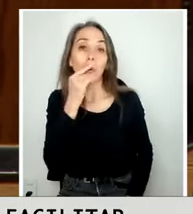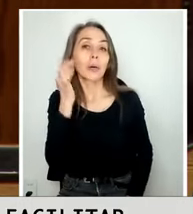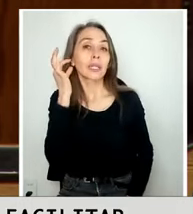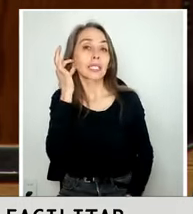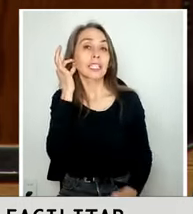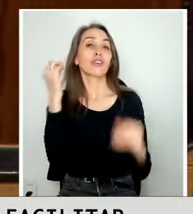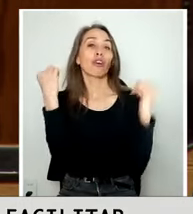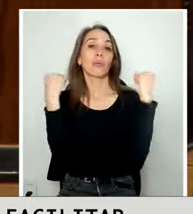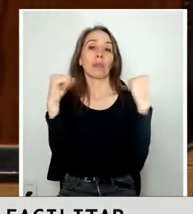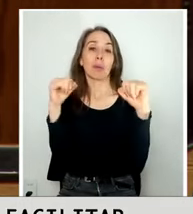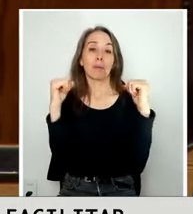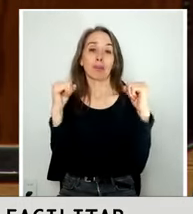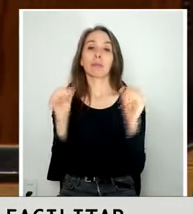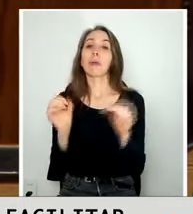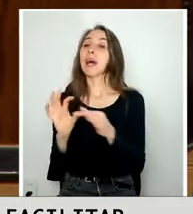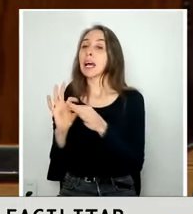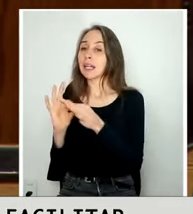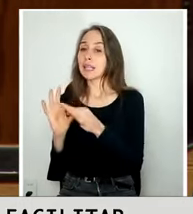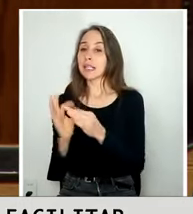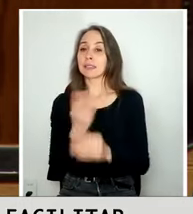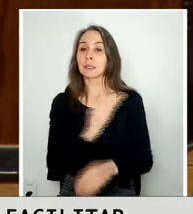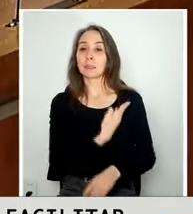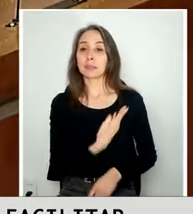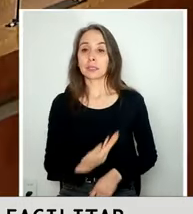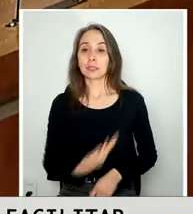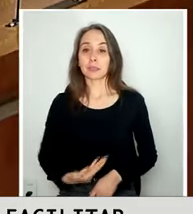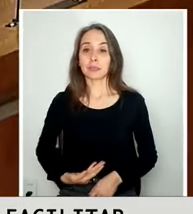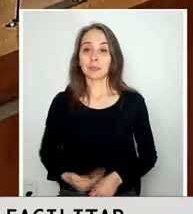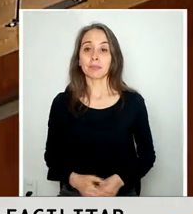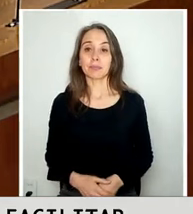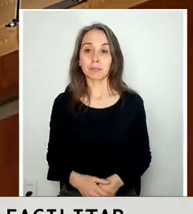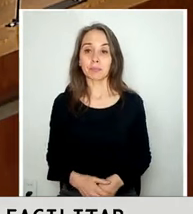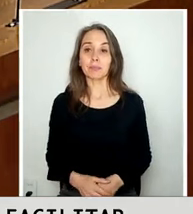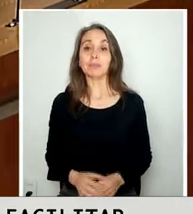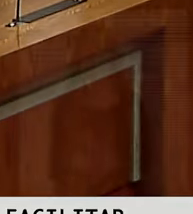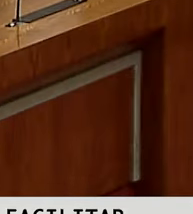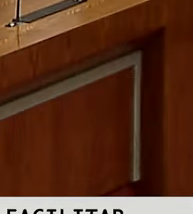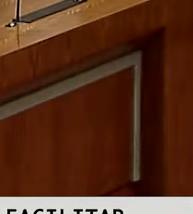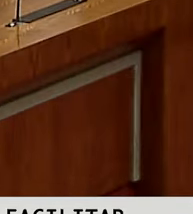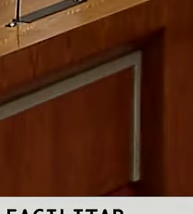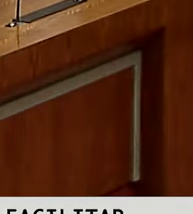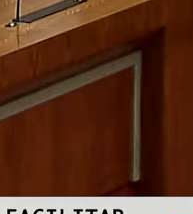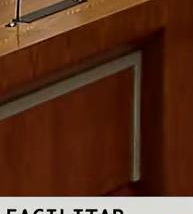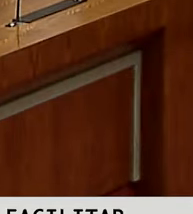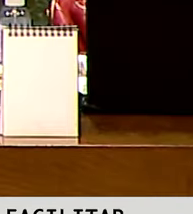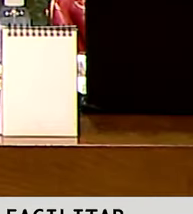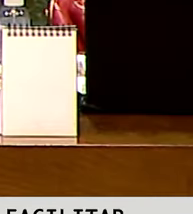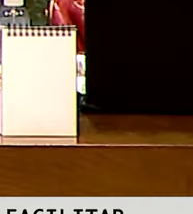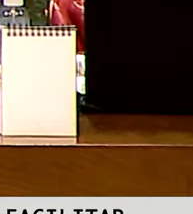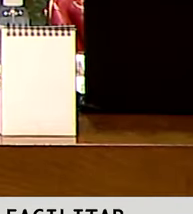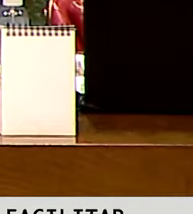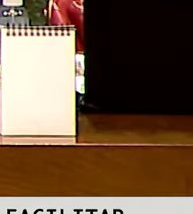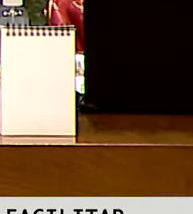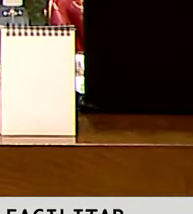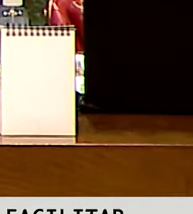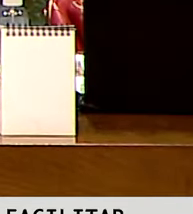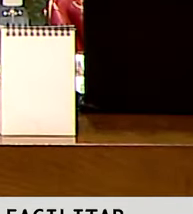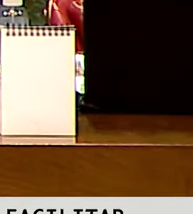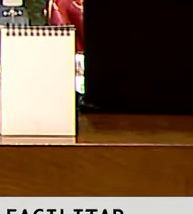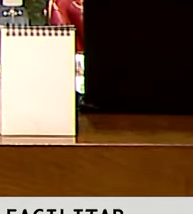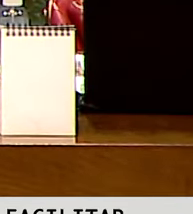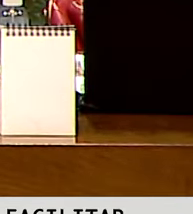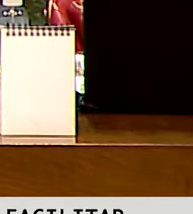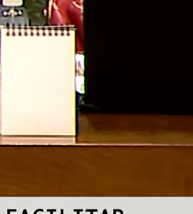Gracias presidente Muchas gracias ministro y no habiendo más inscritos